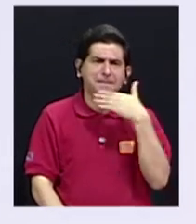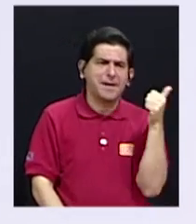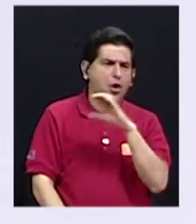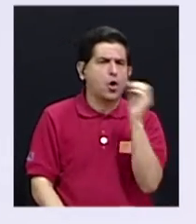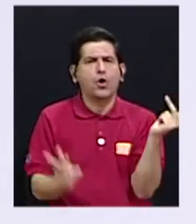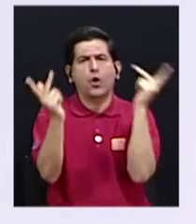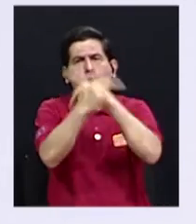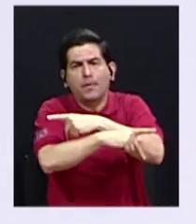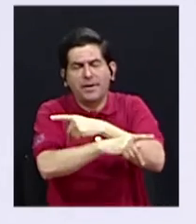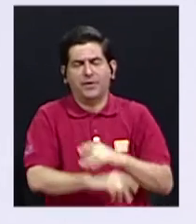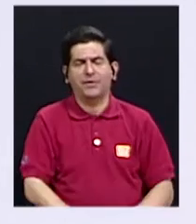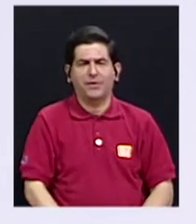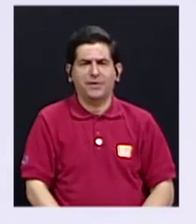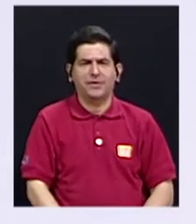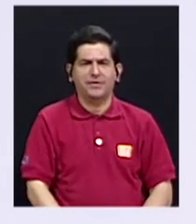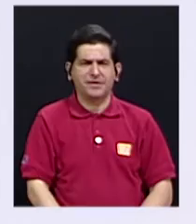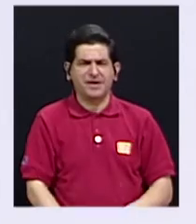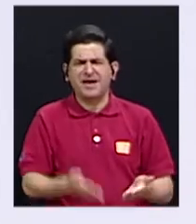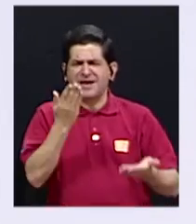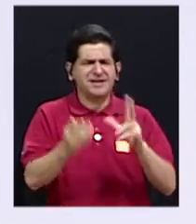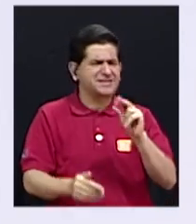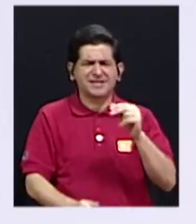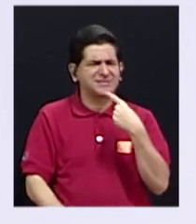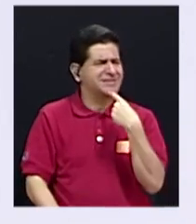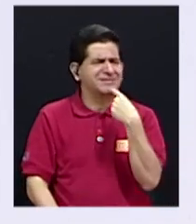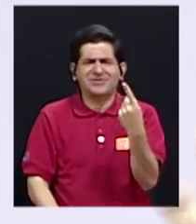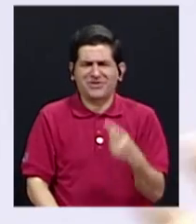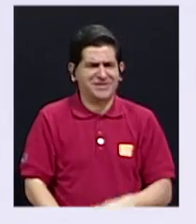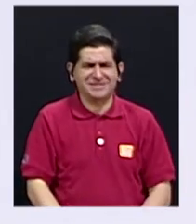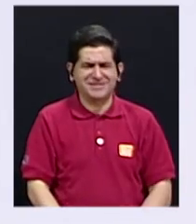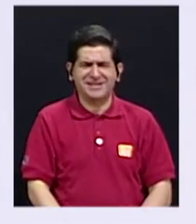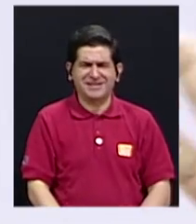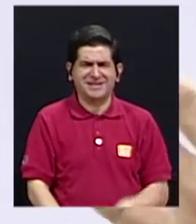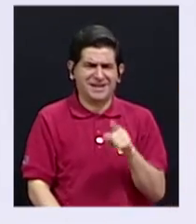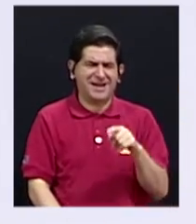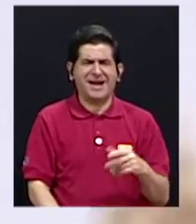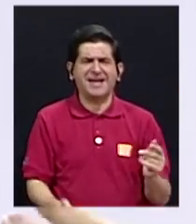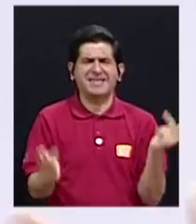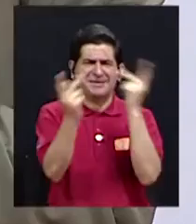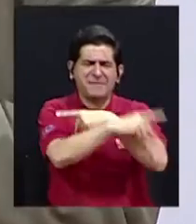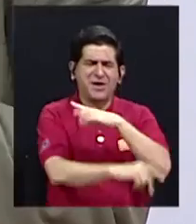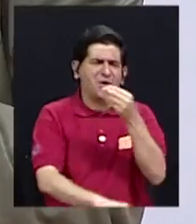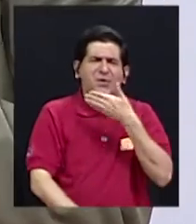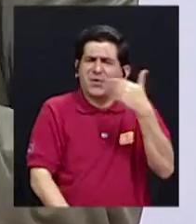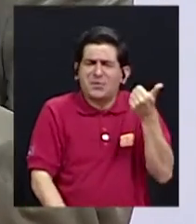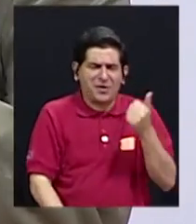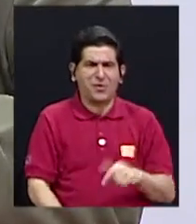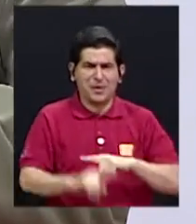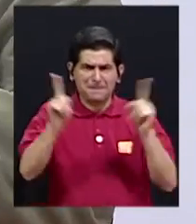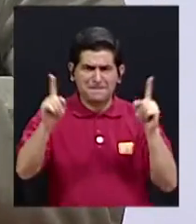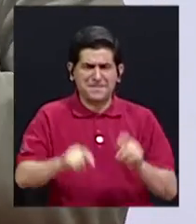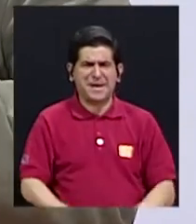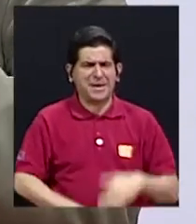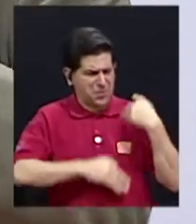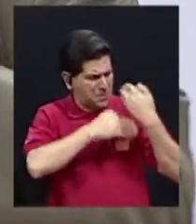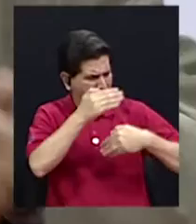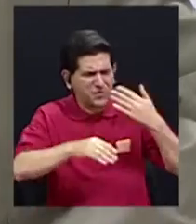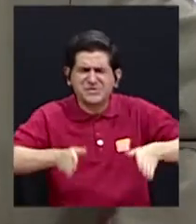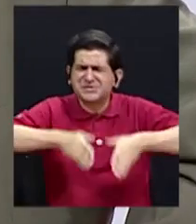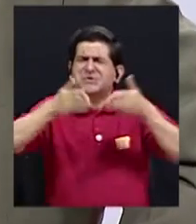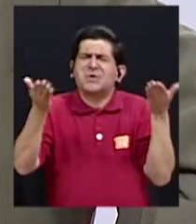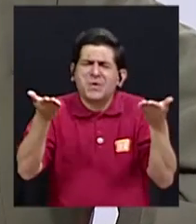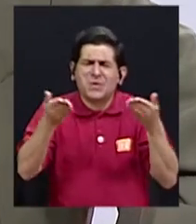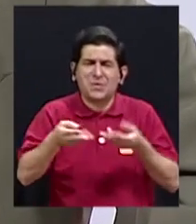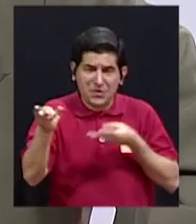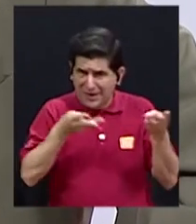peor porque las realidades o digamos ni siquiera mente ni siquiera perdón es hablar en términos de mejor o peor si no dudamos cómo es que son más puertas datos si el